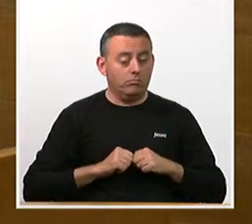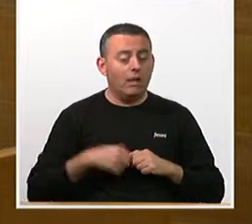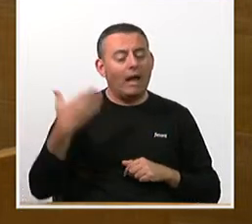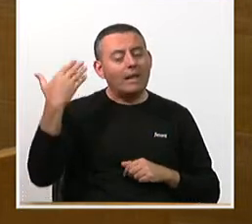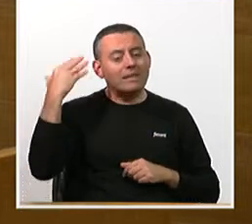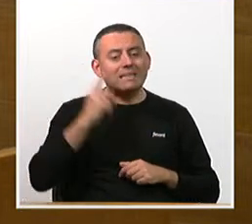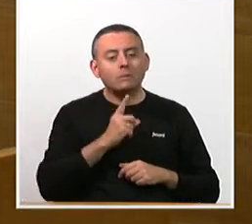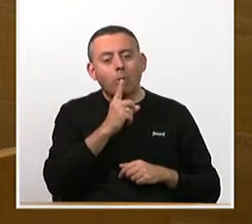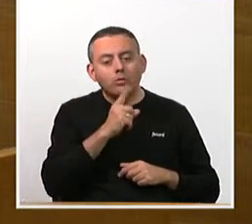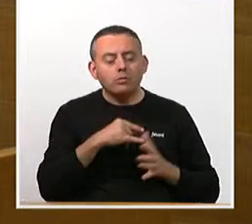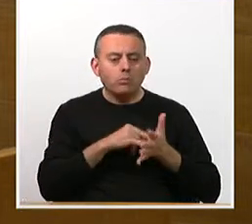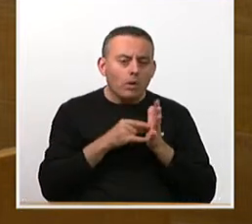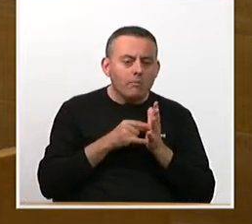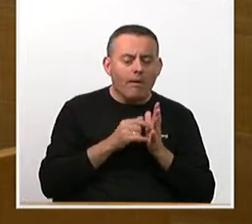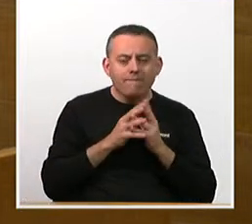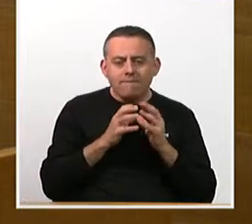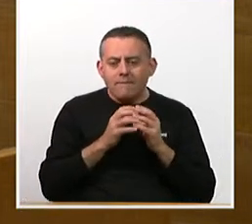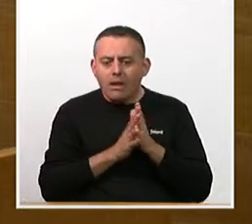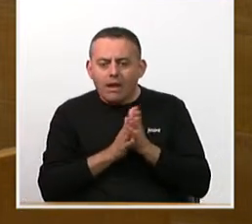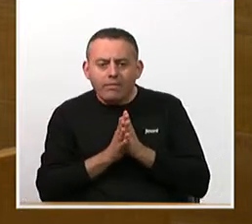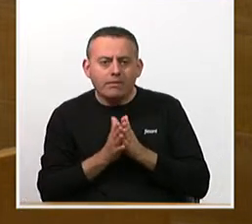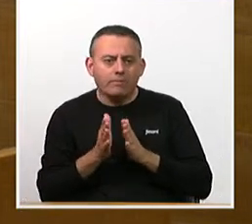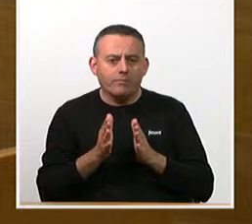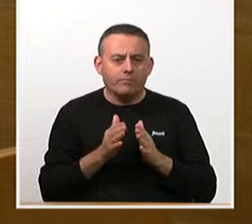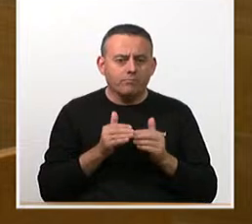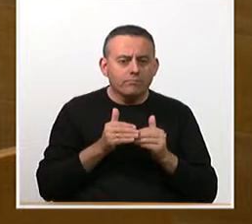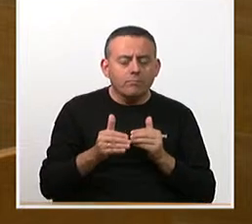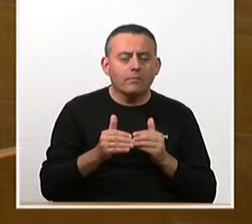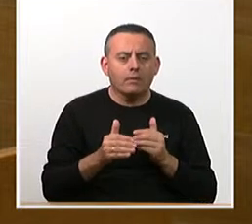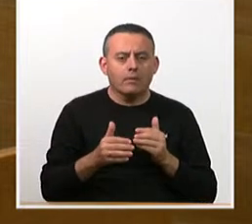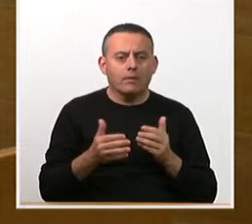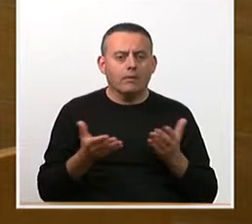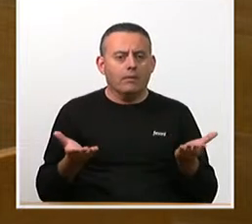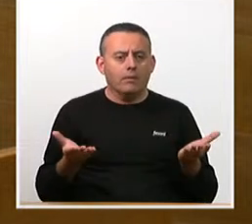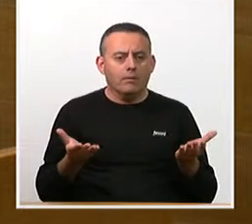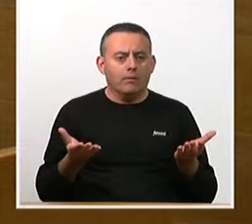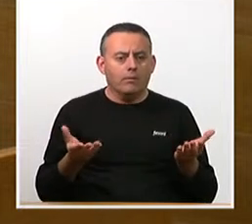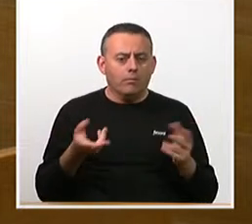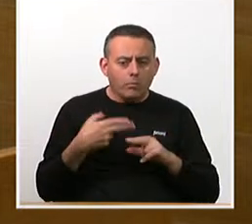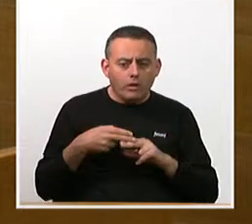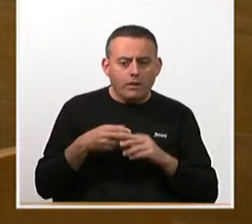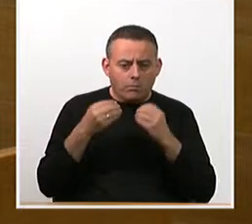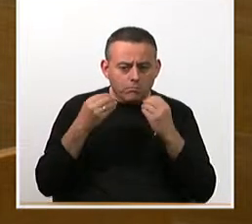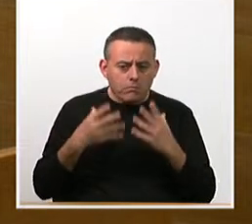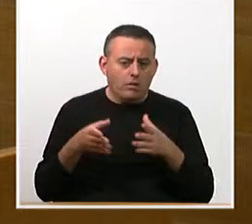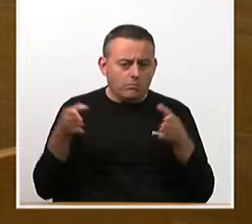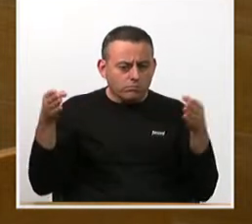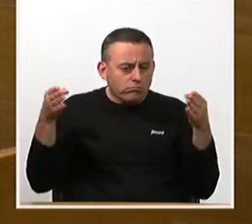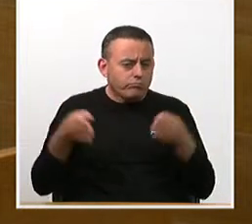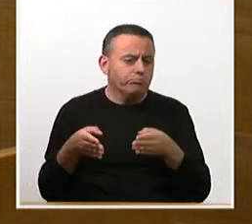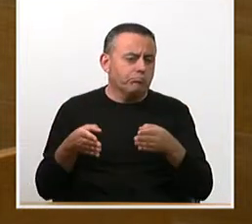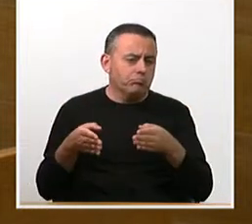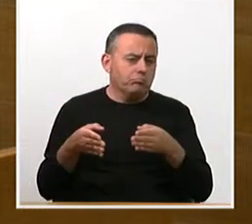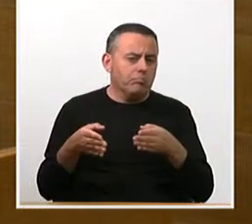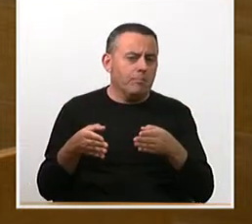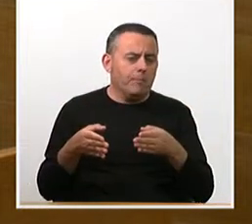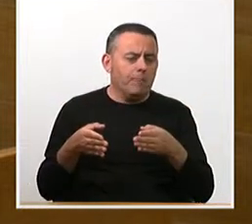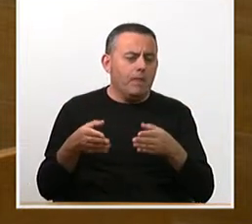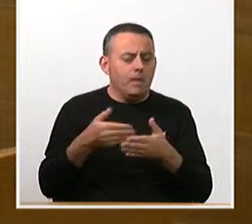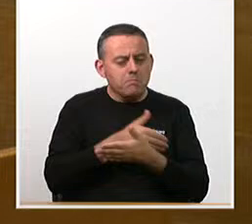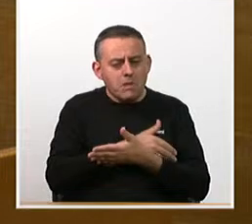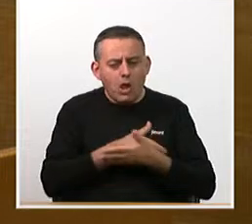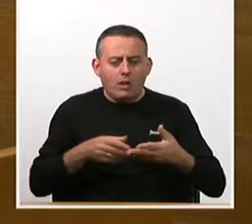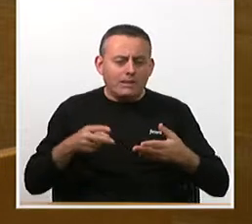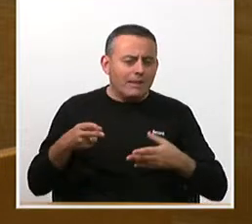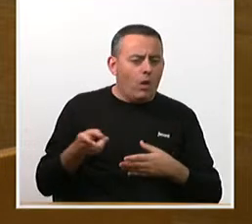en últim inversió deora 600 milion deos suposa una política Per la educa pública como motor